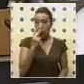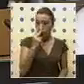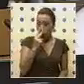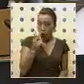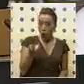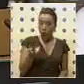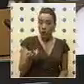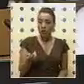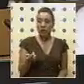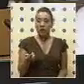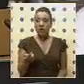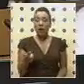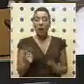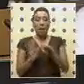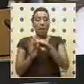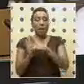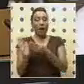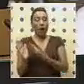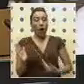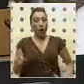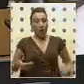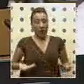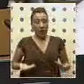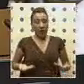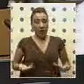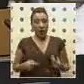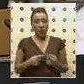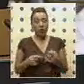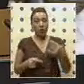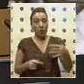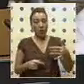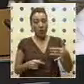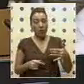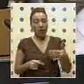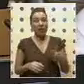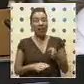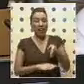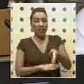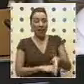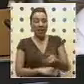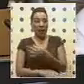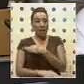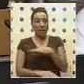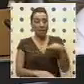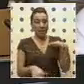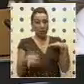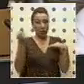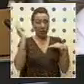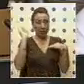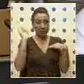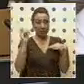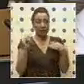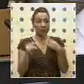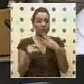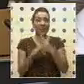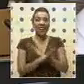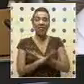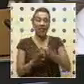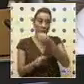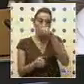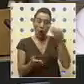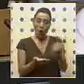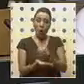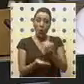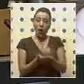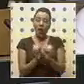conocer, según el programa del gobierno actual, y por eso la importancia de la presencia del ministro en esta sesión, además de terminar con el lucro